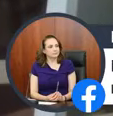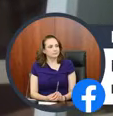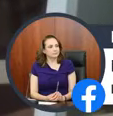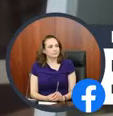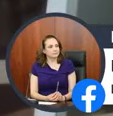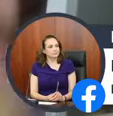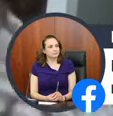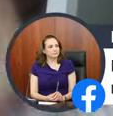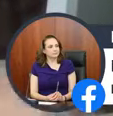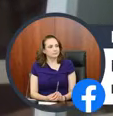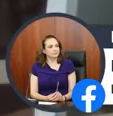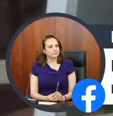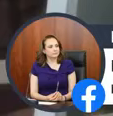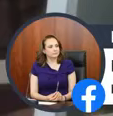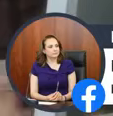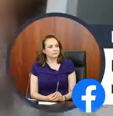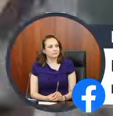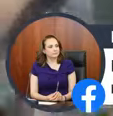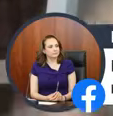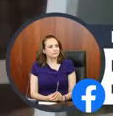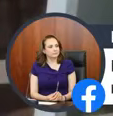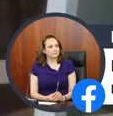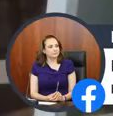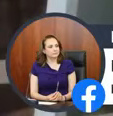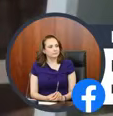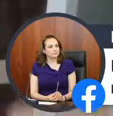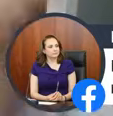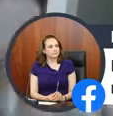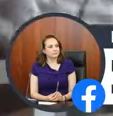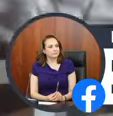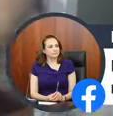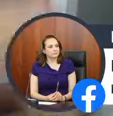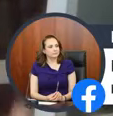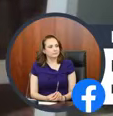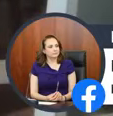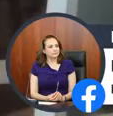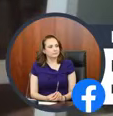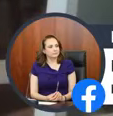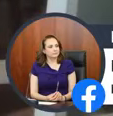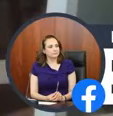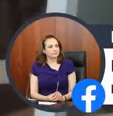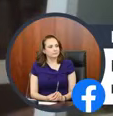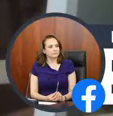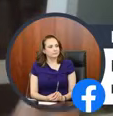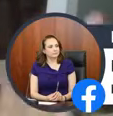abuse de mí? De mi dinero, de mi casa, de mi espacio, de mi tiempo, de mi comida,